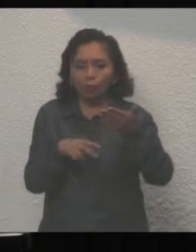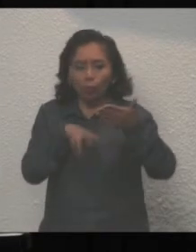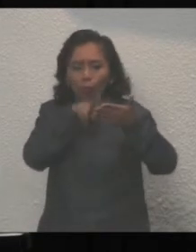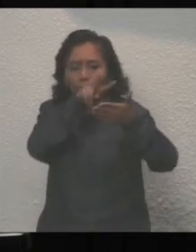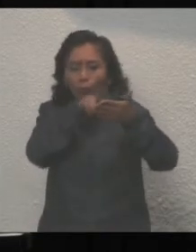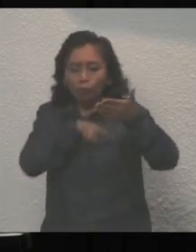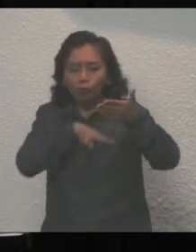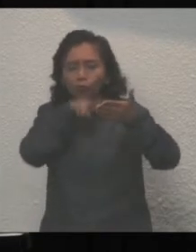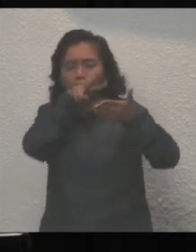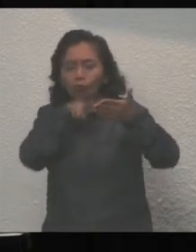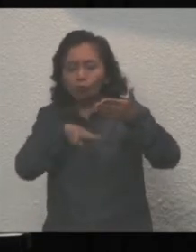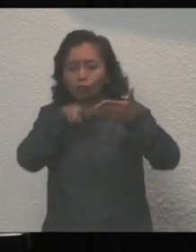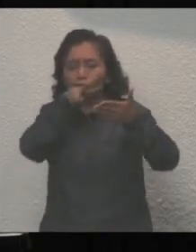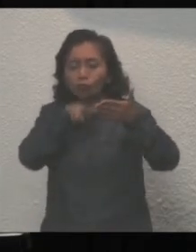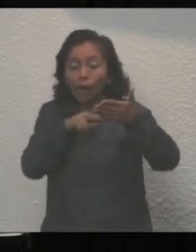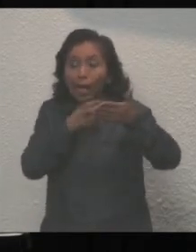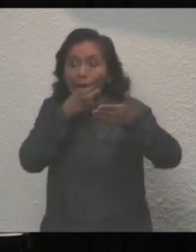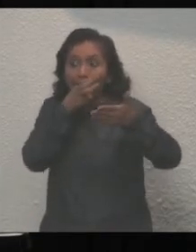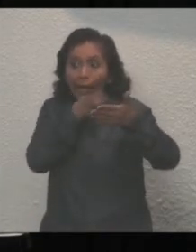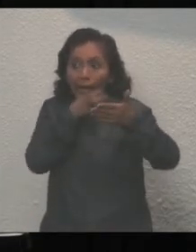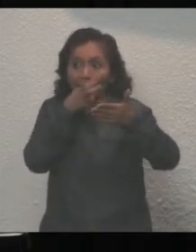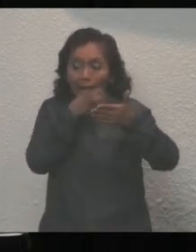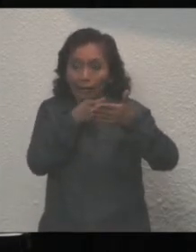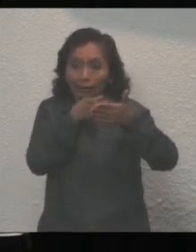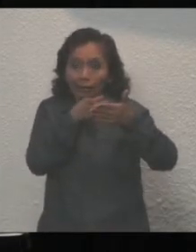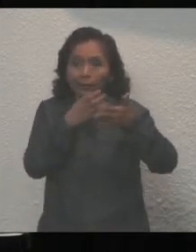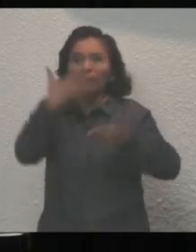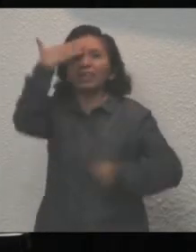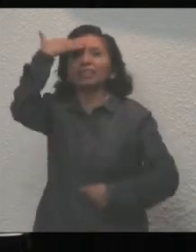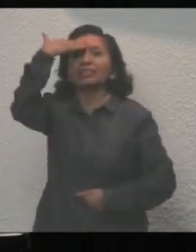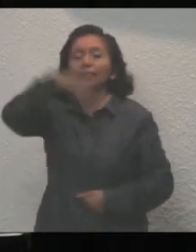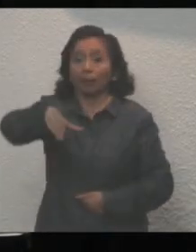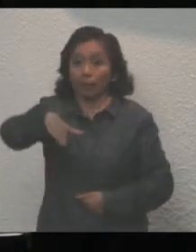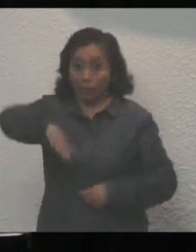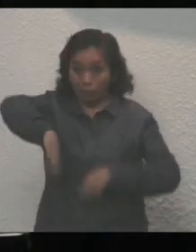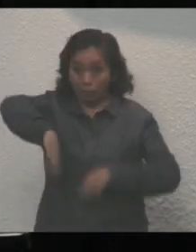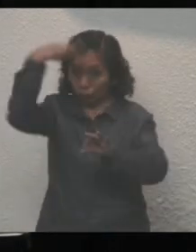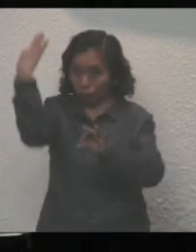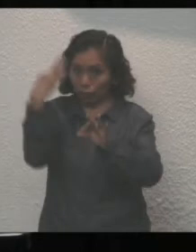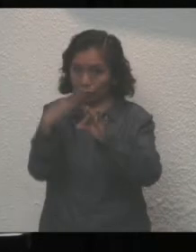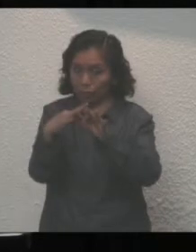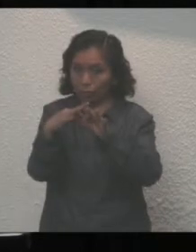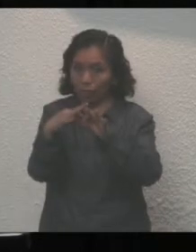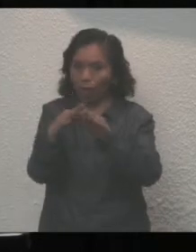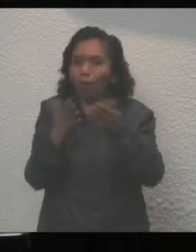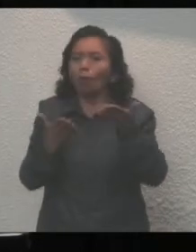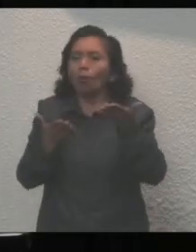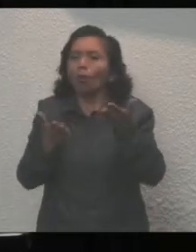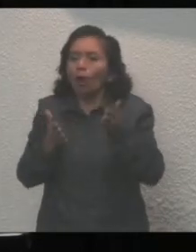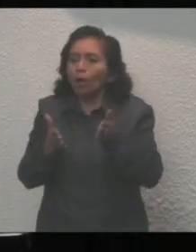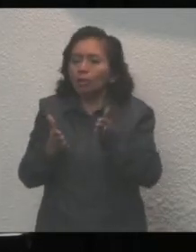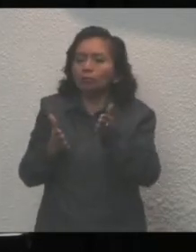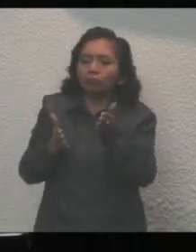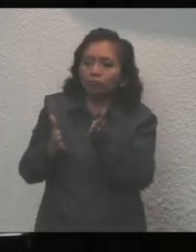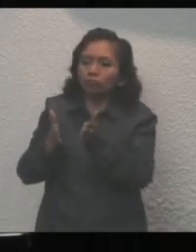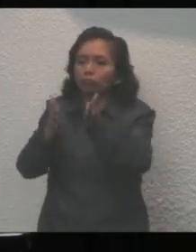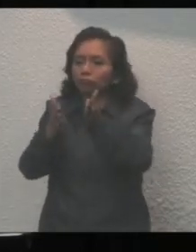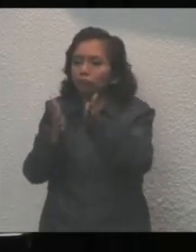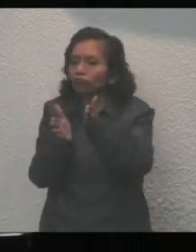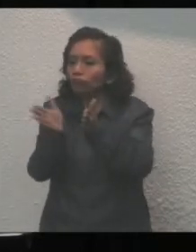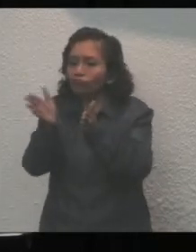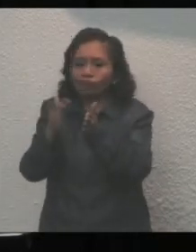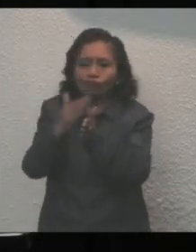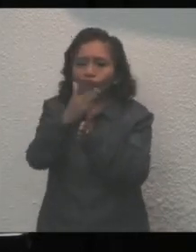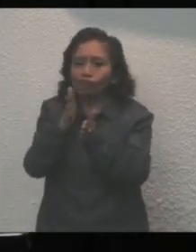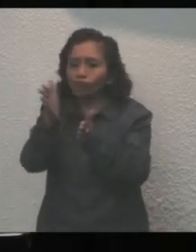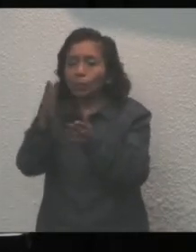cuentas. Es el momento ideal para saber con certeza el rumbo que estamos tomando y en qué